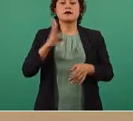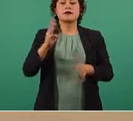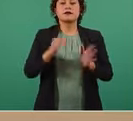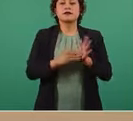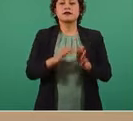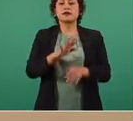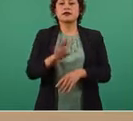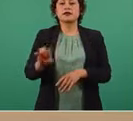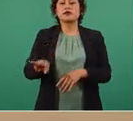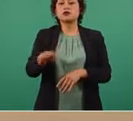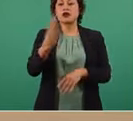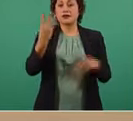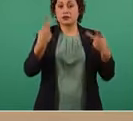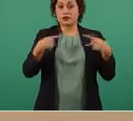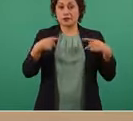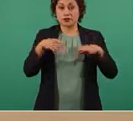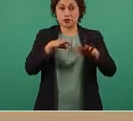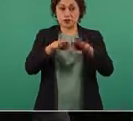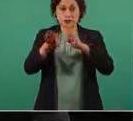3.514 hombres.